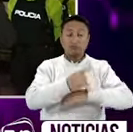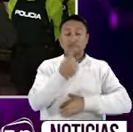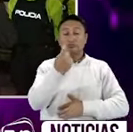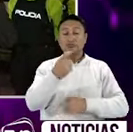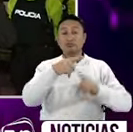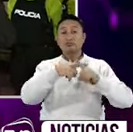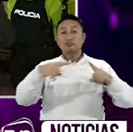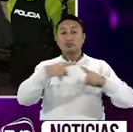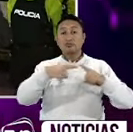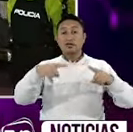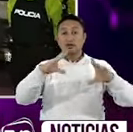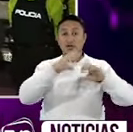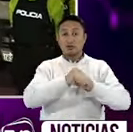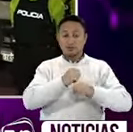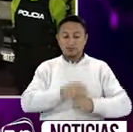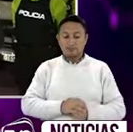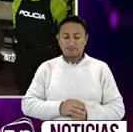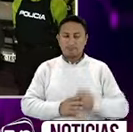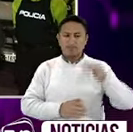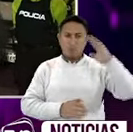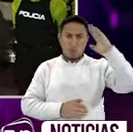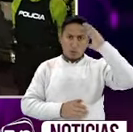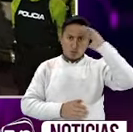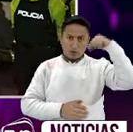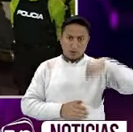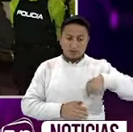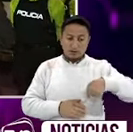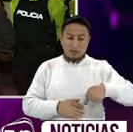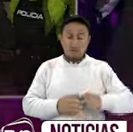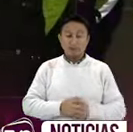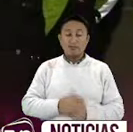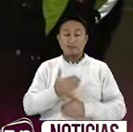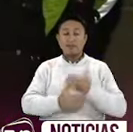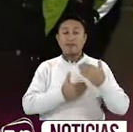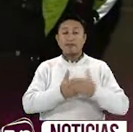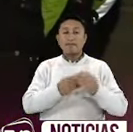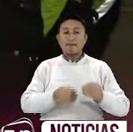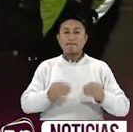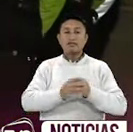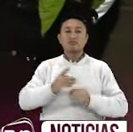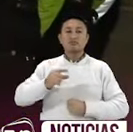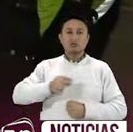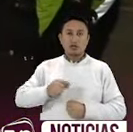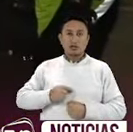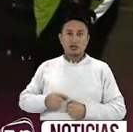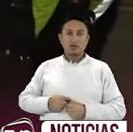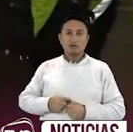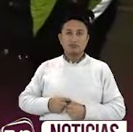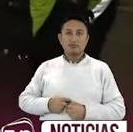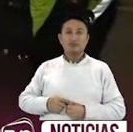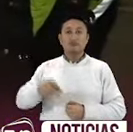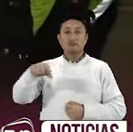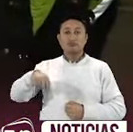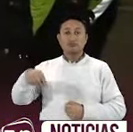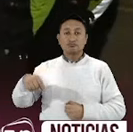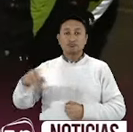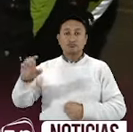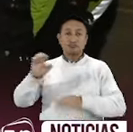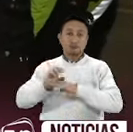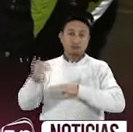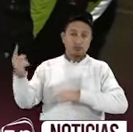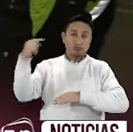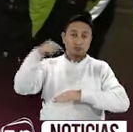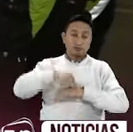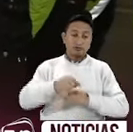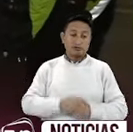y 30 de la noche. Elementos de la Policía Nacional, pues, darán a conocer mayores detalles sobre la extradición del ecuatoriano